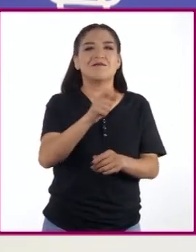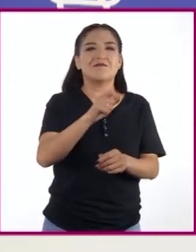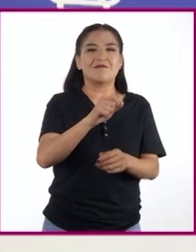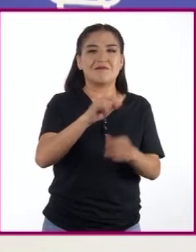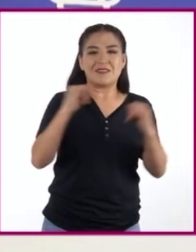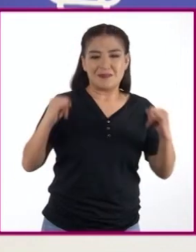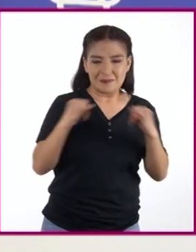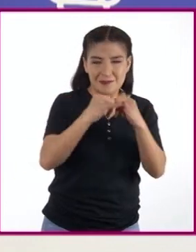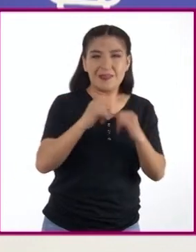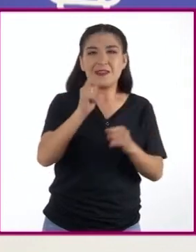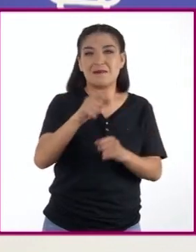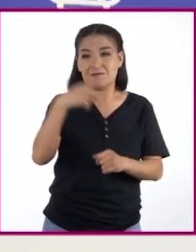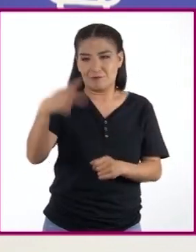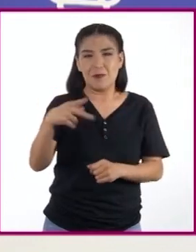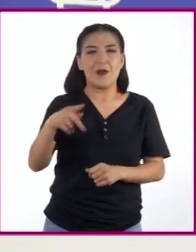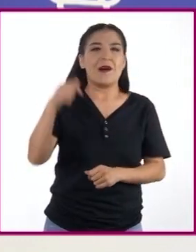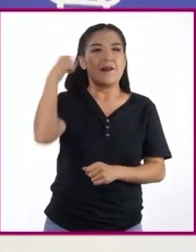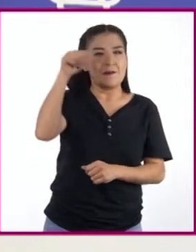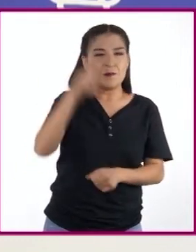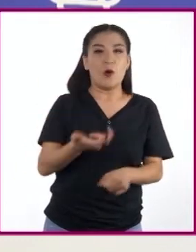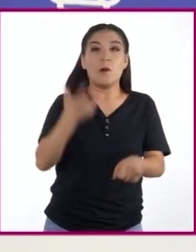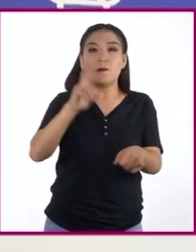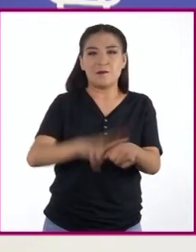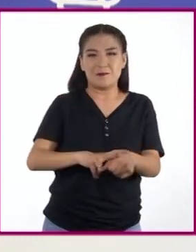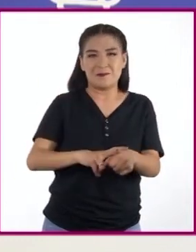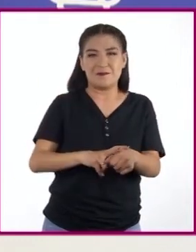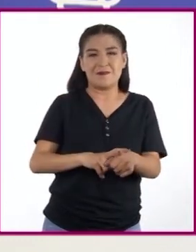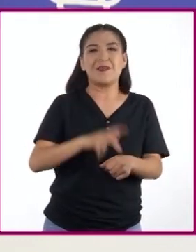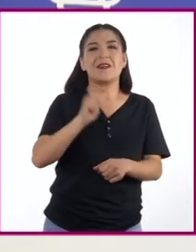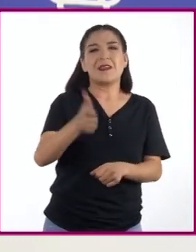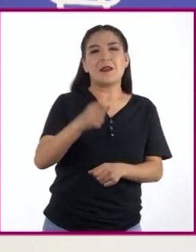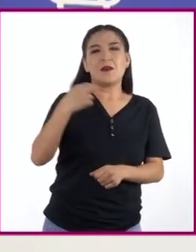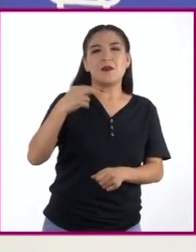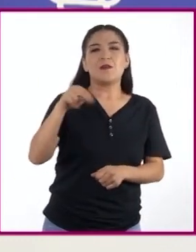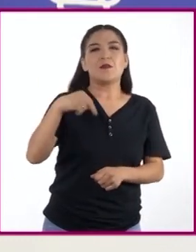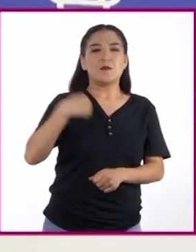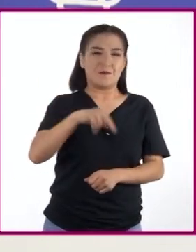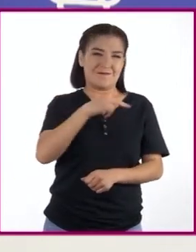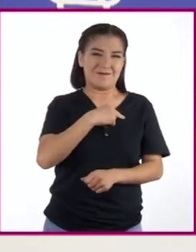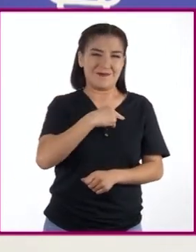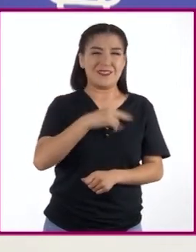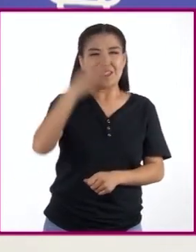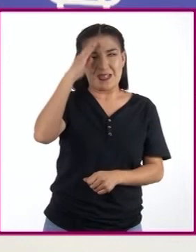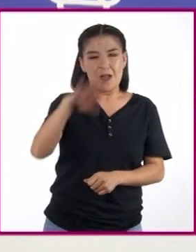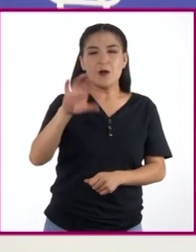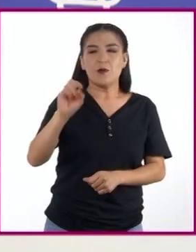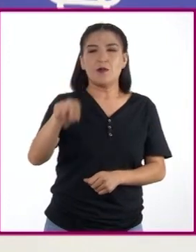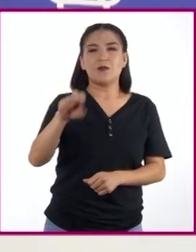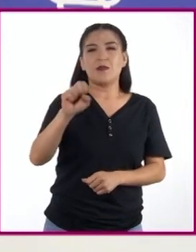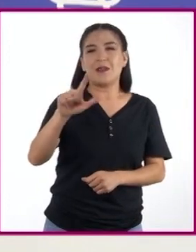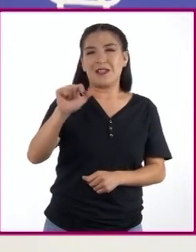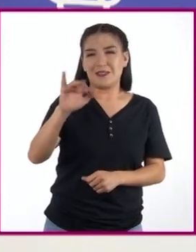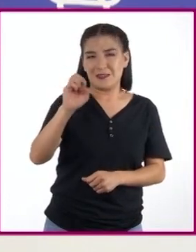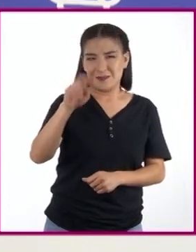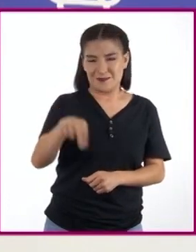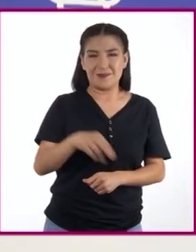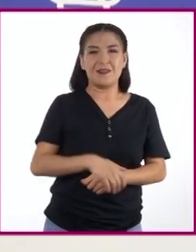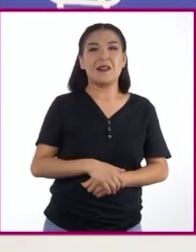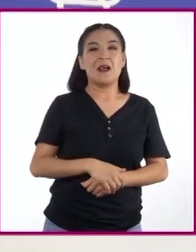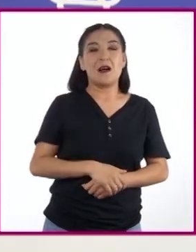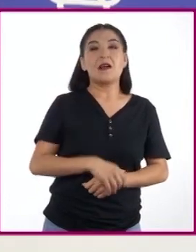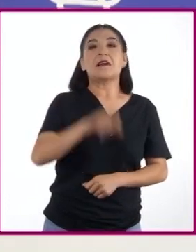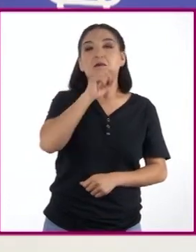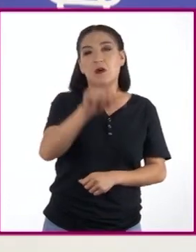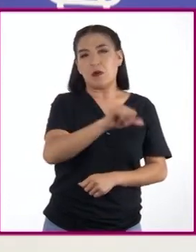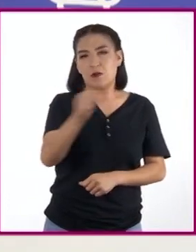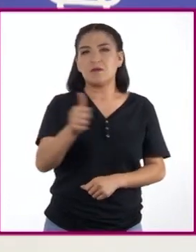de Acapulco, como el Hospital de Nuestra Señora de la Consolación. Por otro lado, también